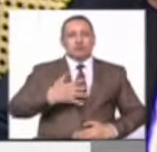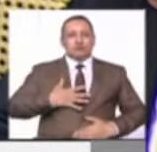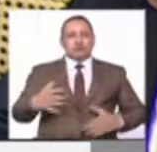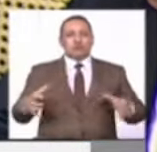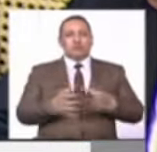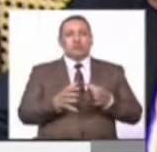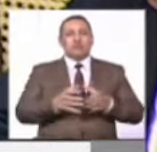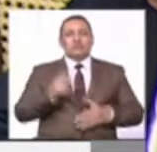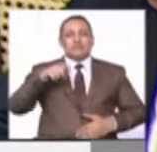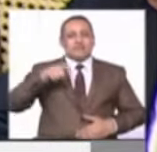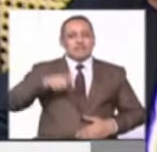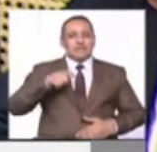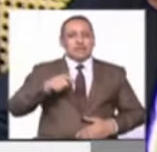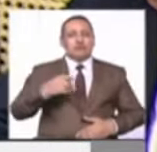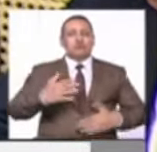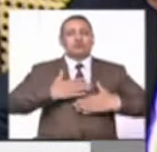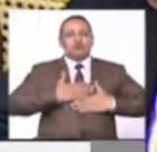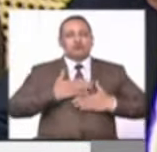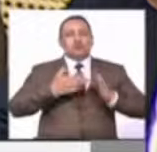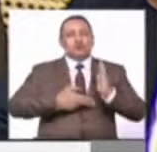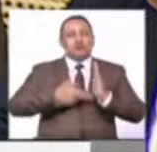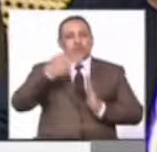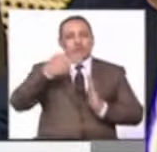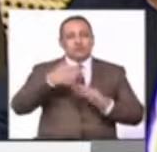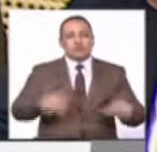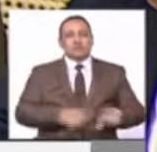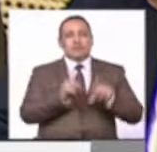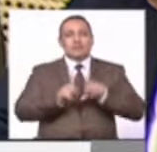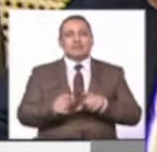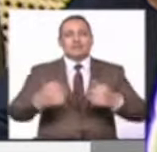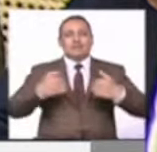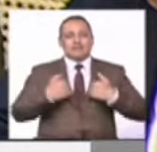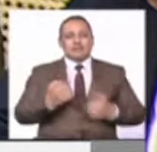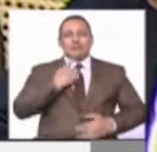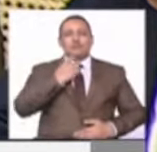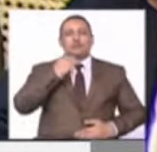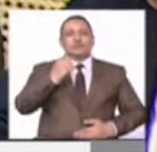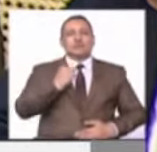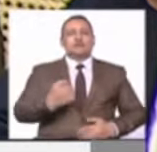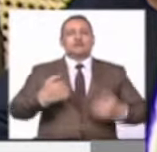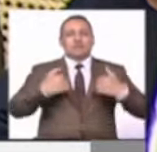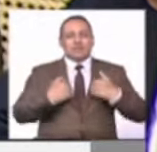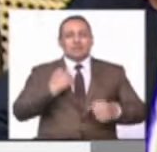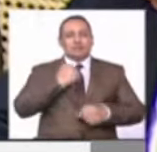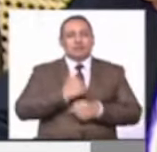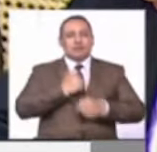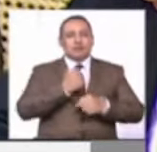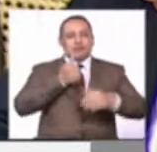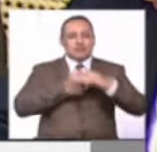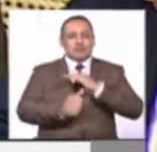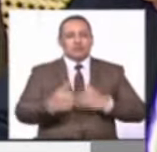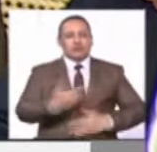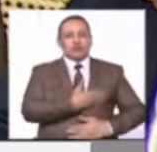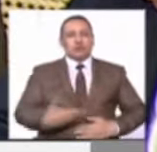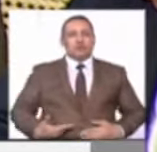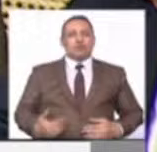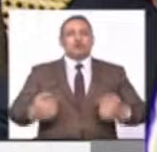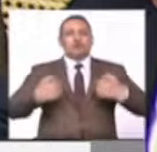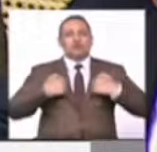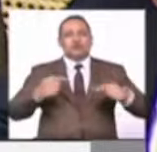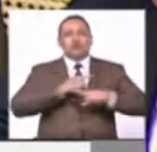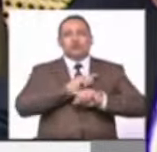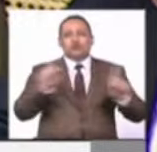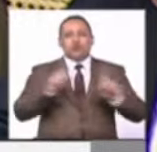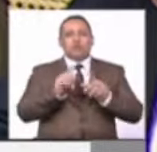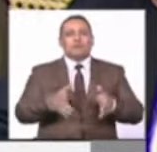útiles somos honestos y tenemos derecho a ejercer la función pública Yo no